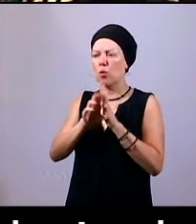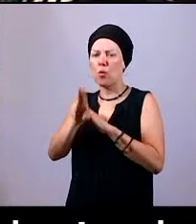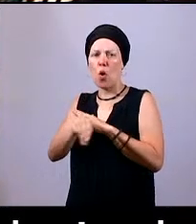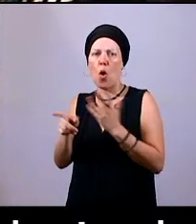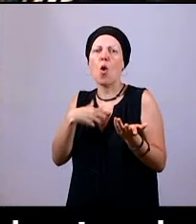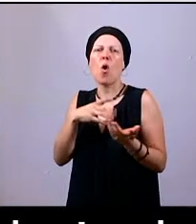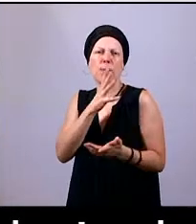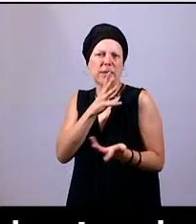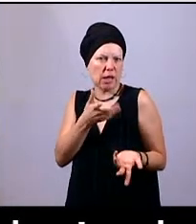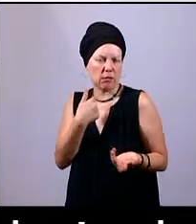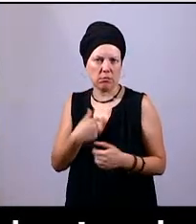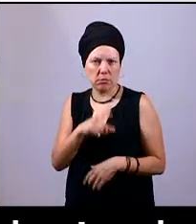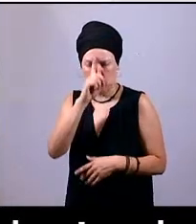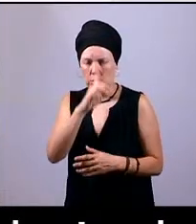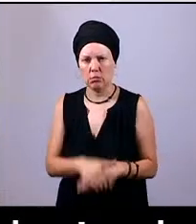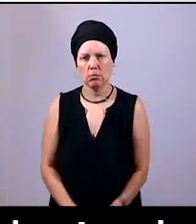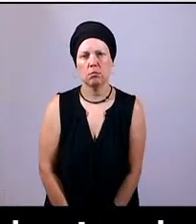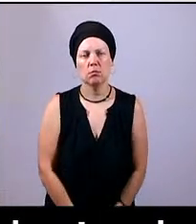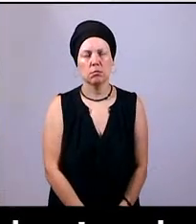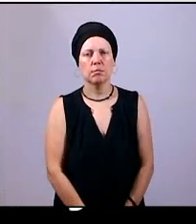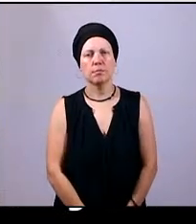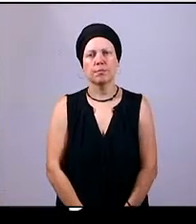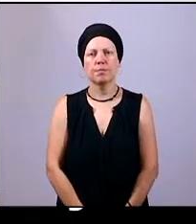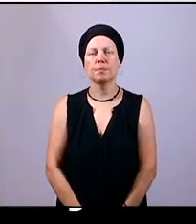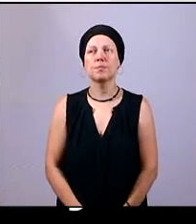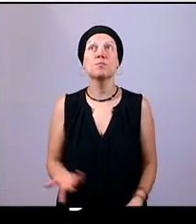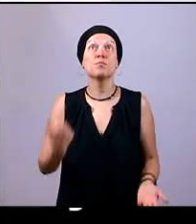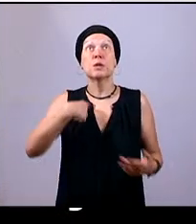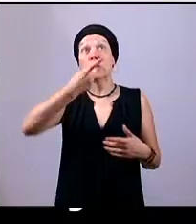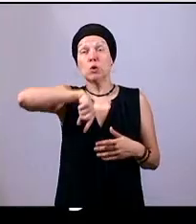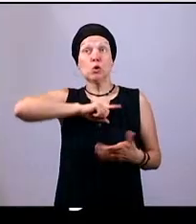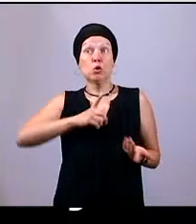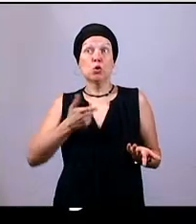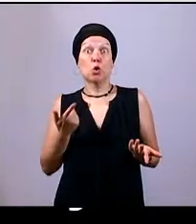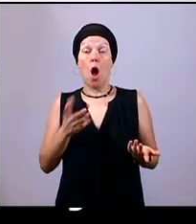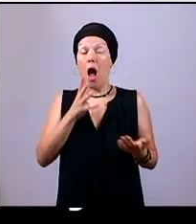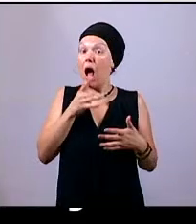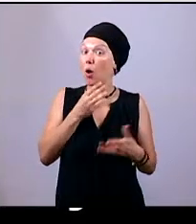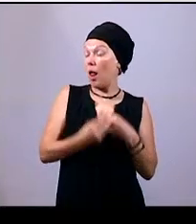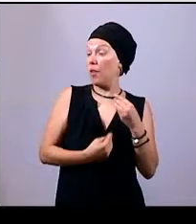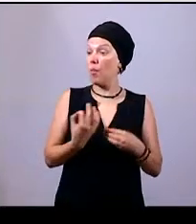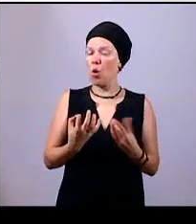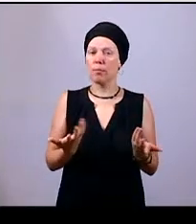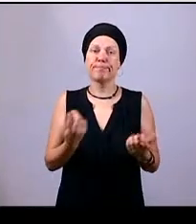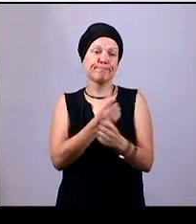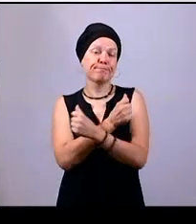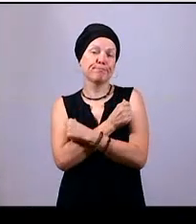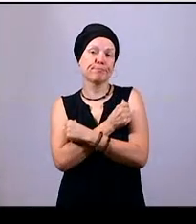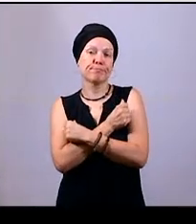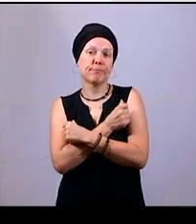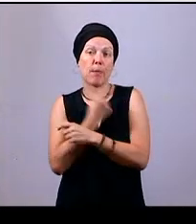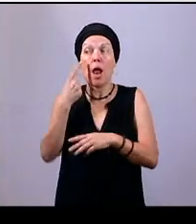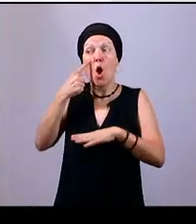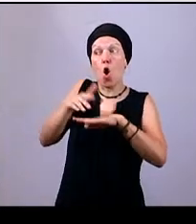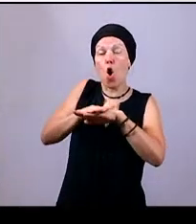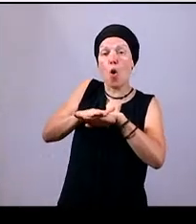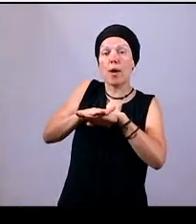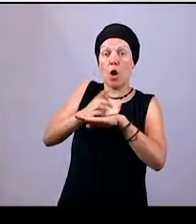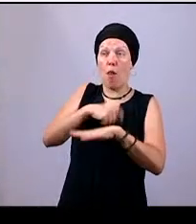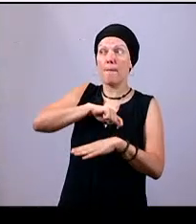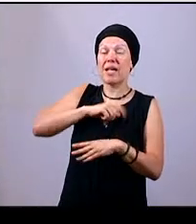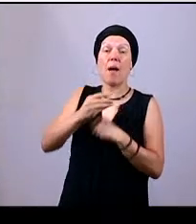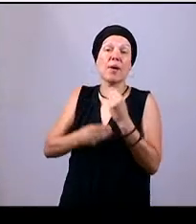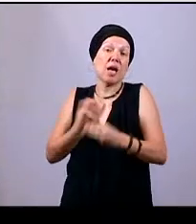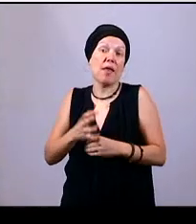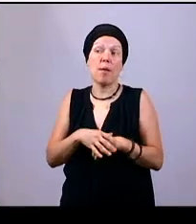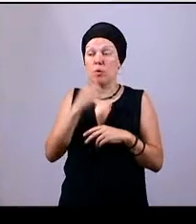caso? No sé. Sí. Gracias. Pues nosotros lo que tenemos que hacer es esperar a ver qué hace el Gobierno, ¿no? Ustedes saben que